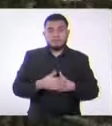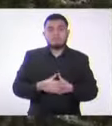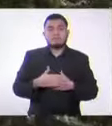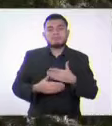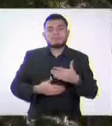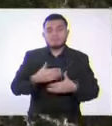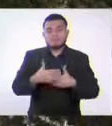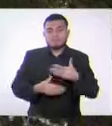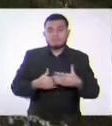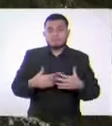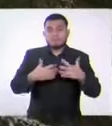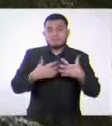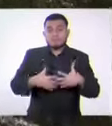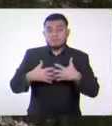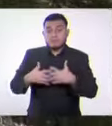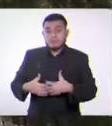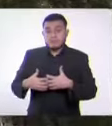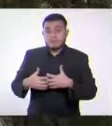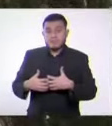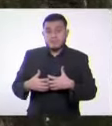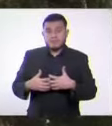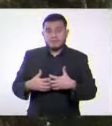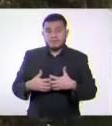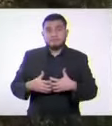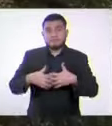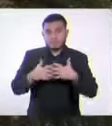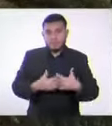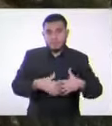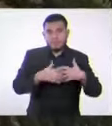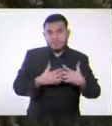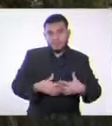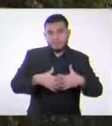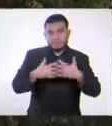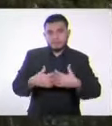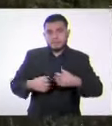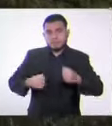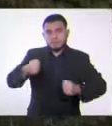procesos industriales, hidromecánicos o hidráulicos,